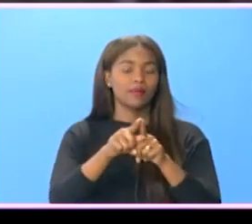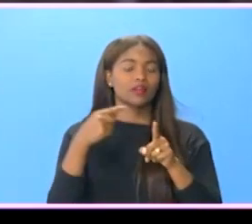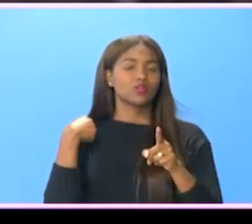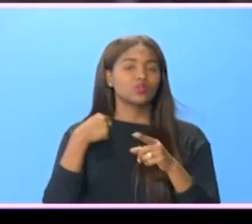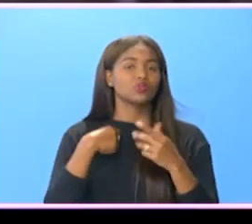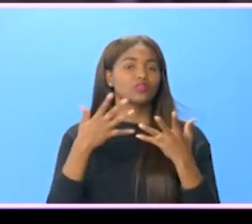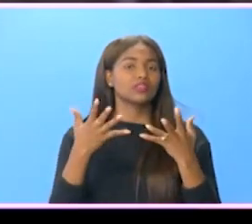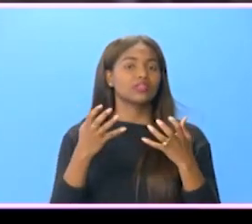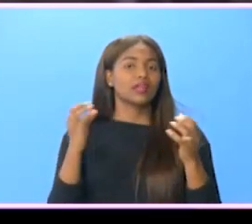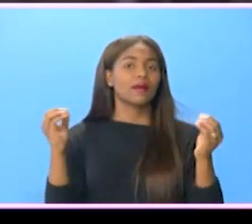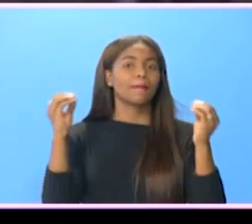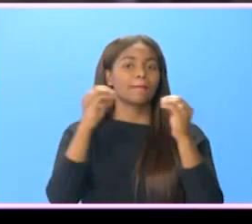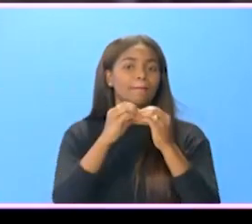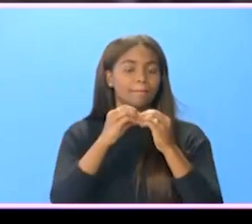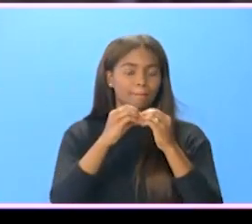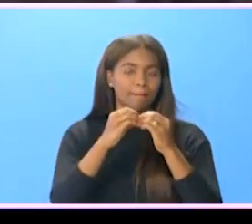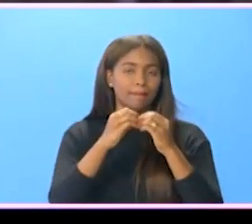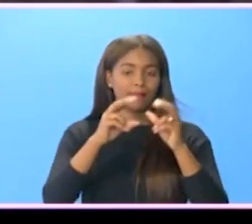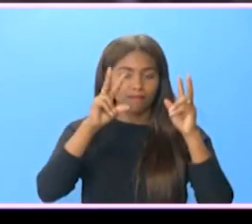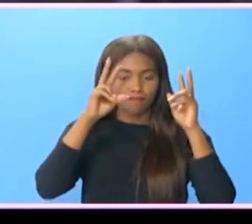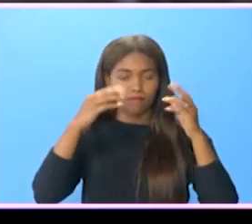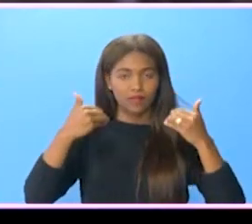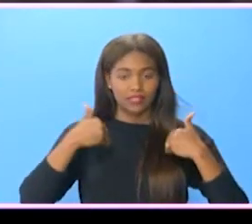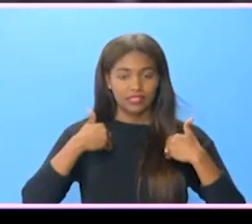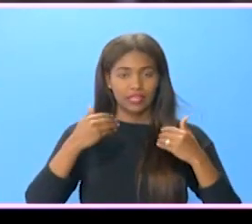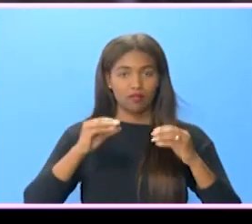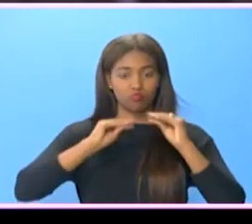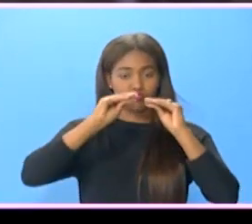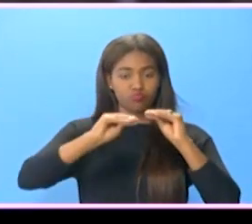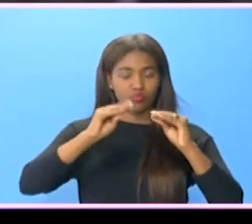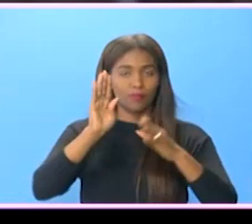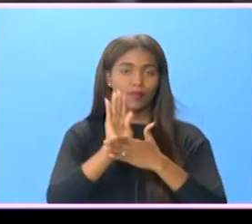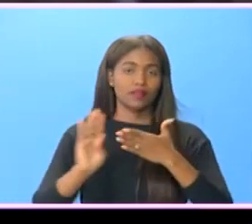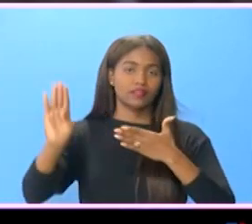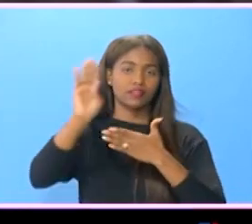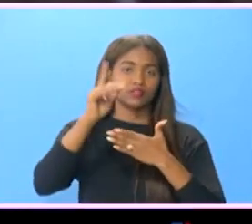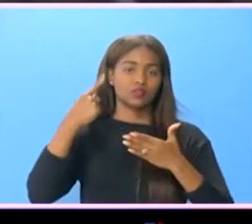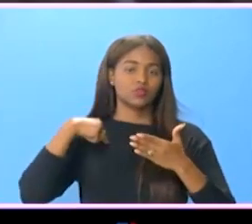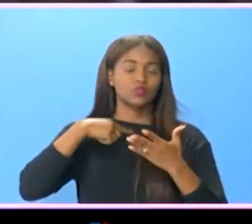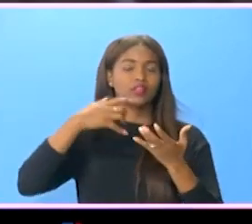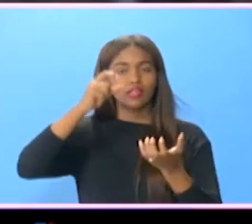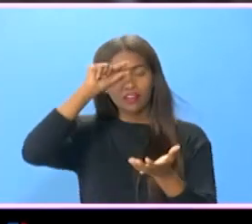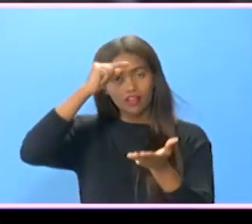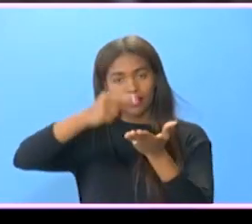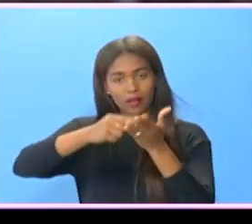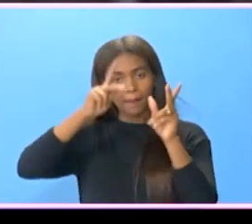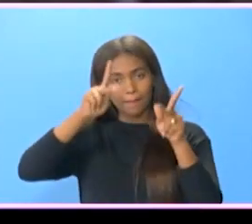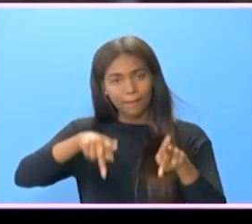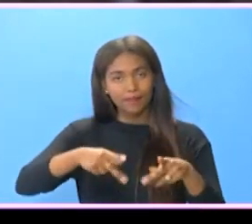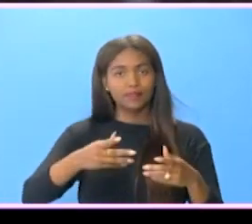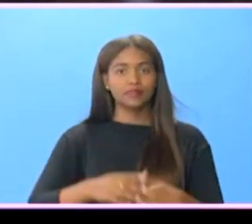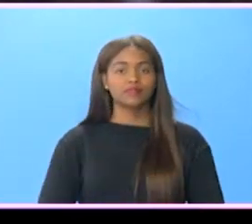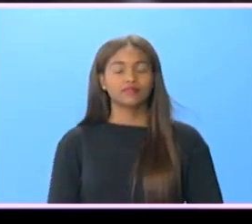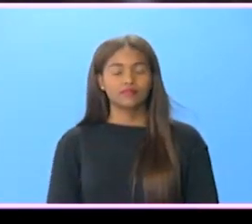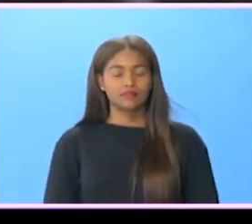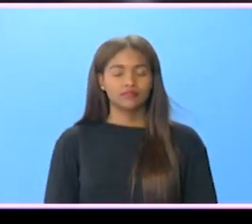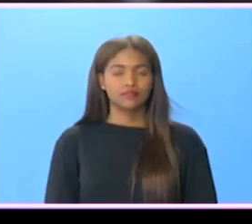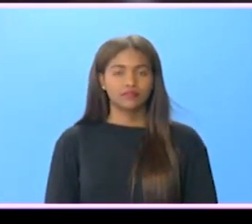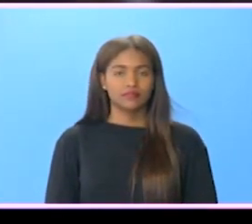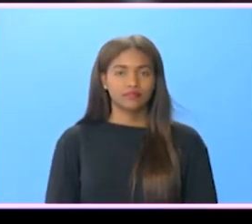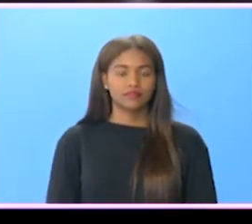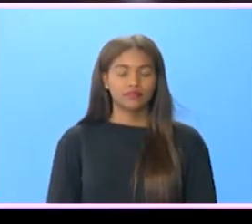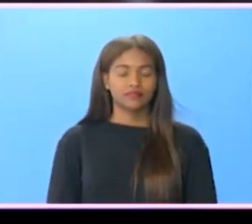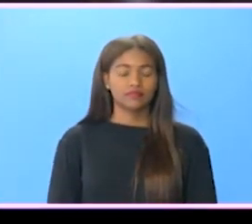pretendemos, más que investir bachilleres, procuramos graduar ciudadanos y graduar ciudadanas.